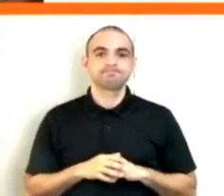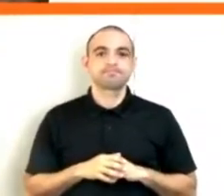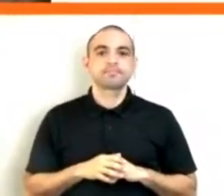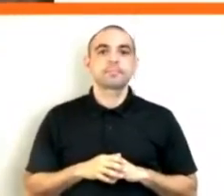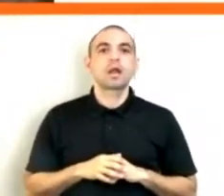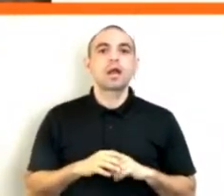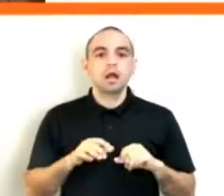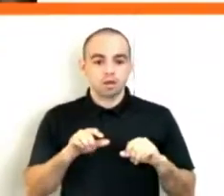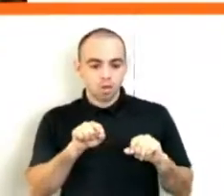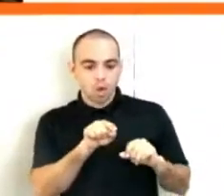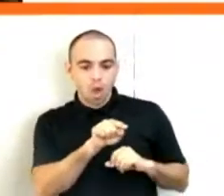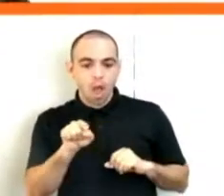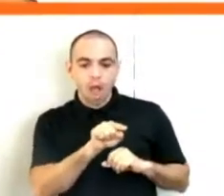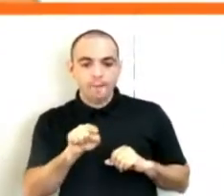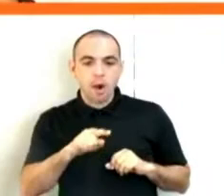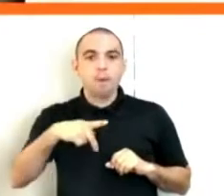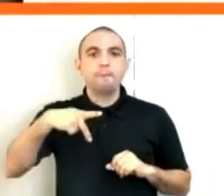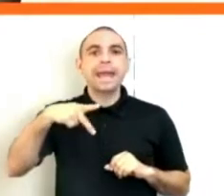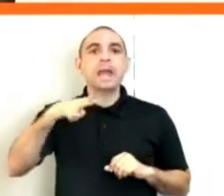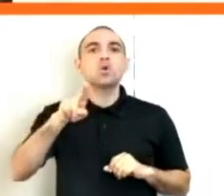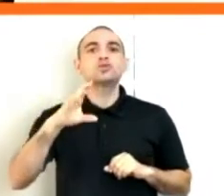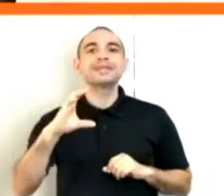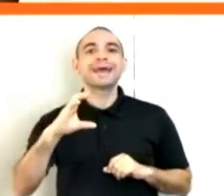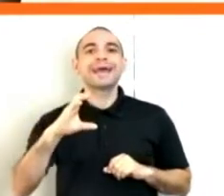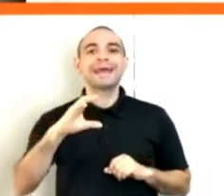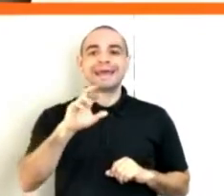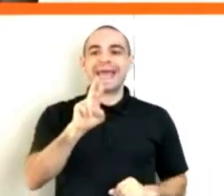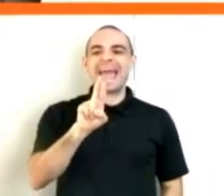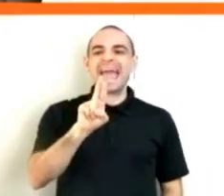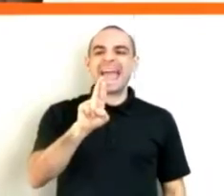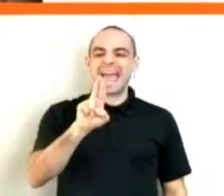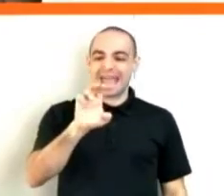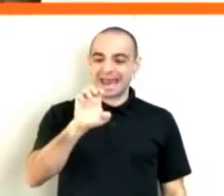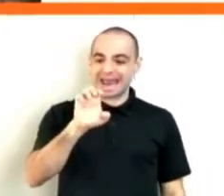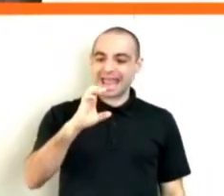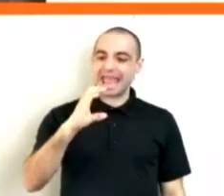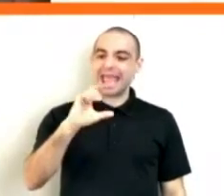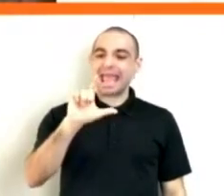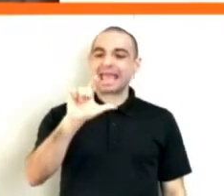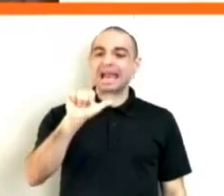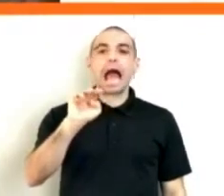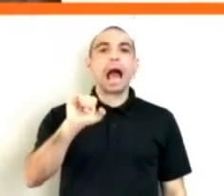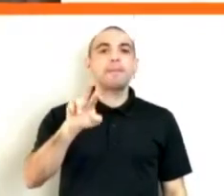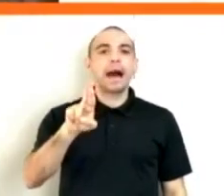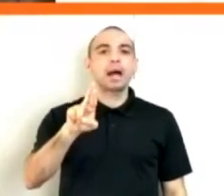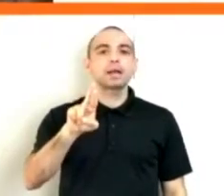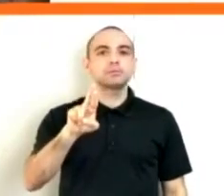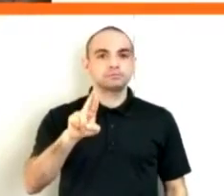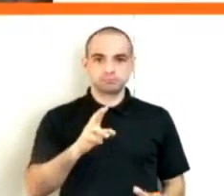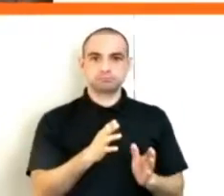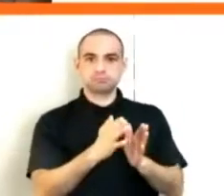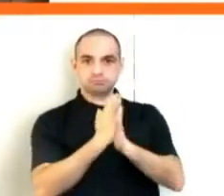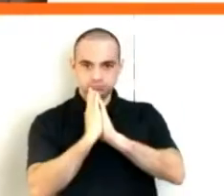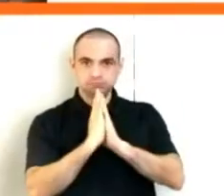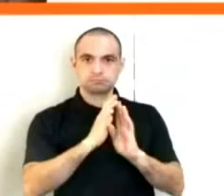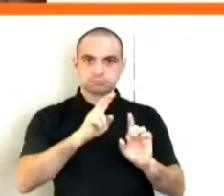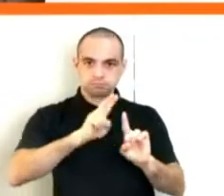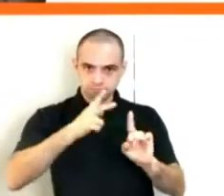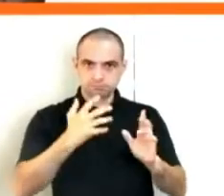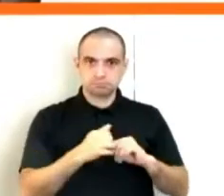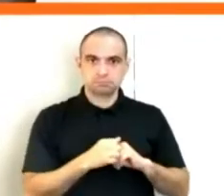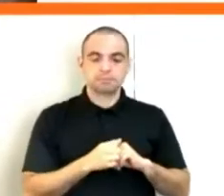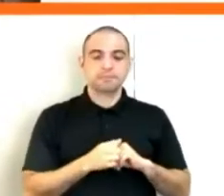dice reclamar PUC. Abajo va a decir reclamar PUC. Le va a dar clic para someter esas preguntas. Y entonces le va a aparecer otra